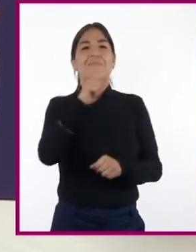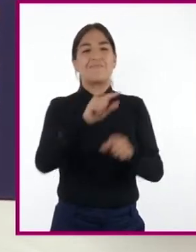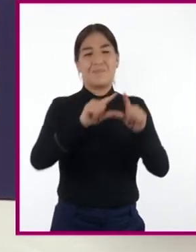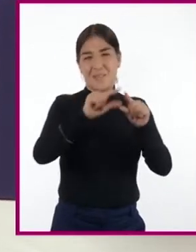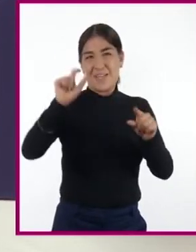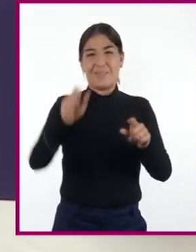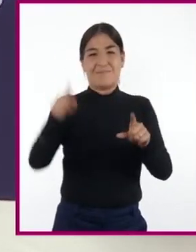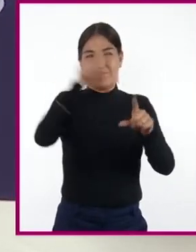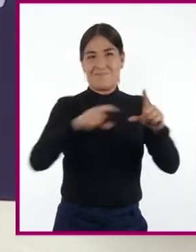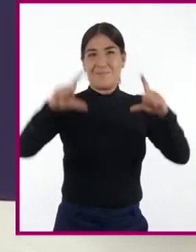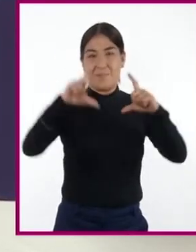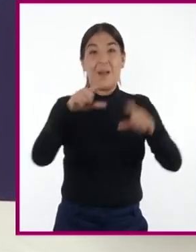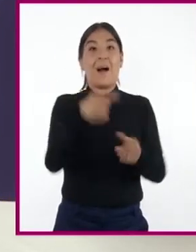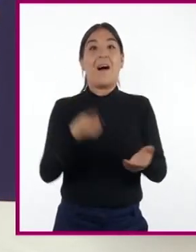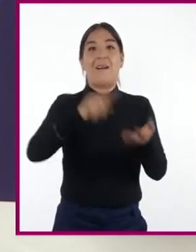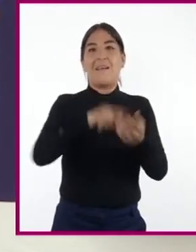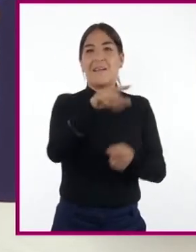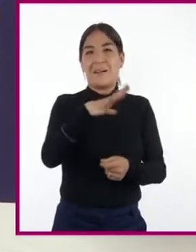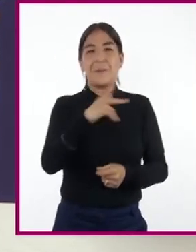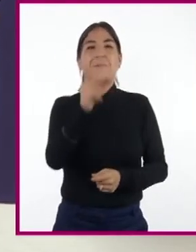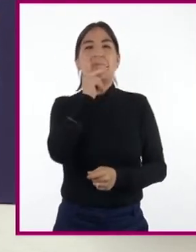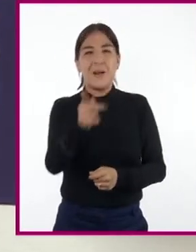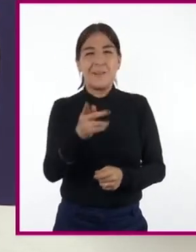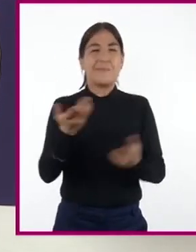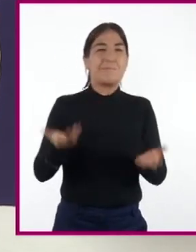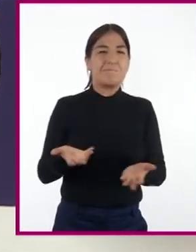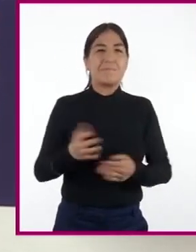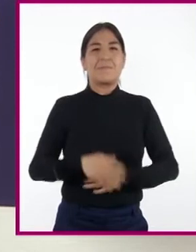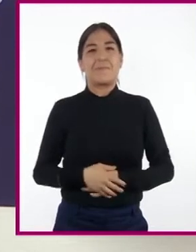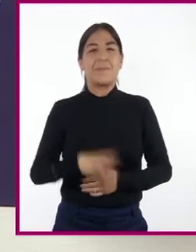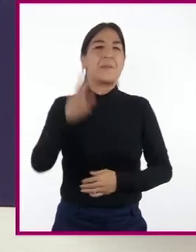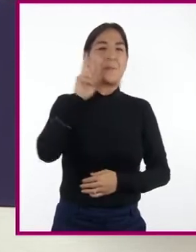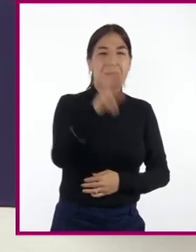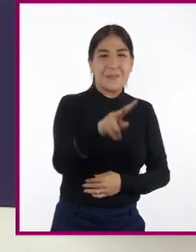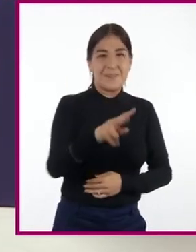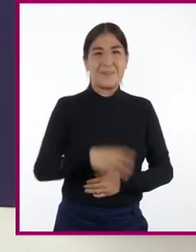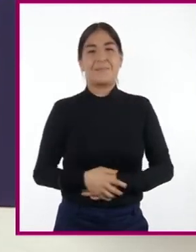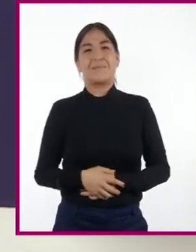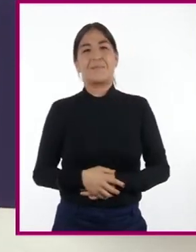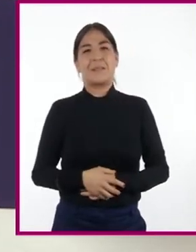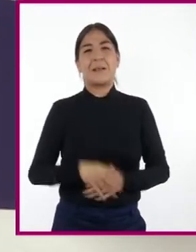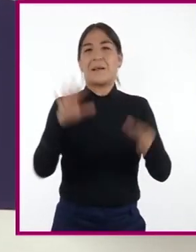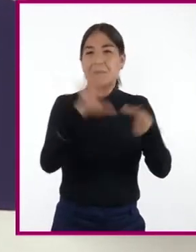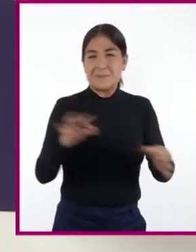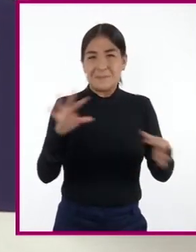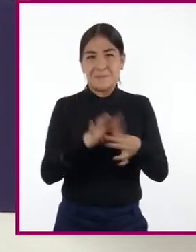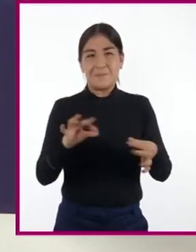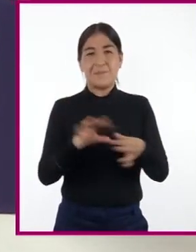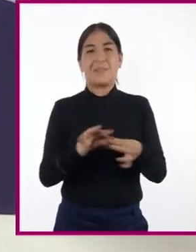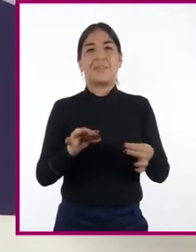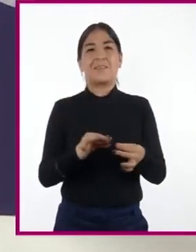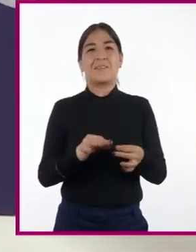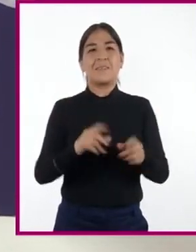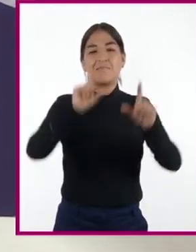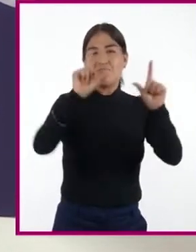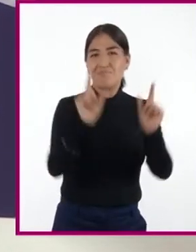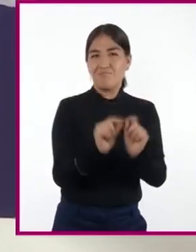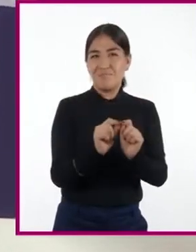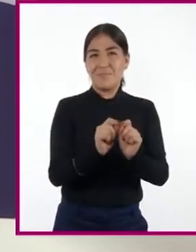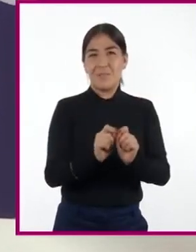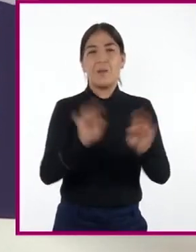del círculo porque ahí vienen palabras como observar, explicar,